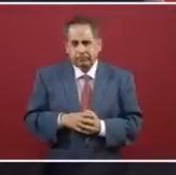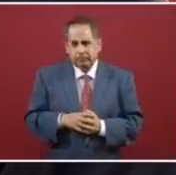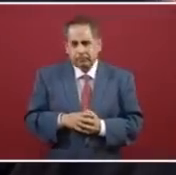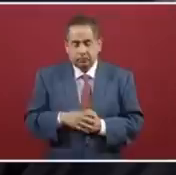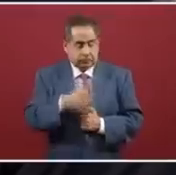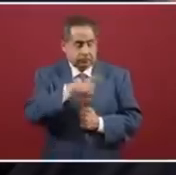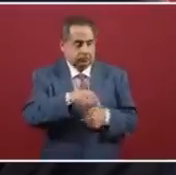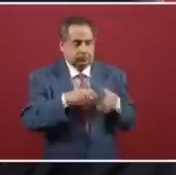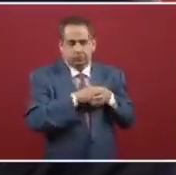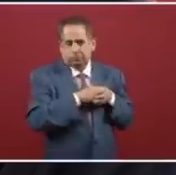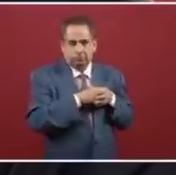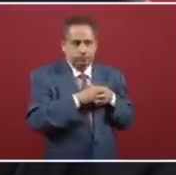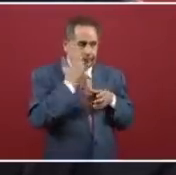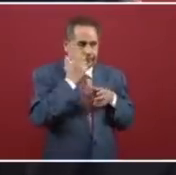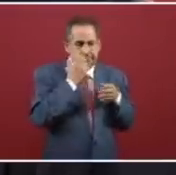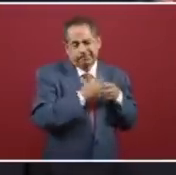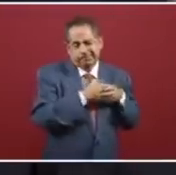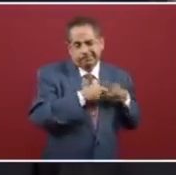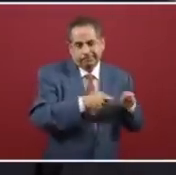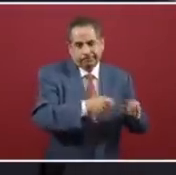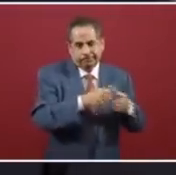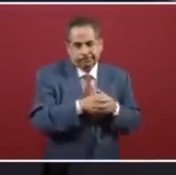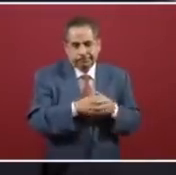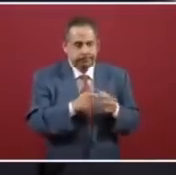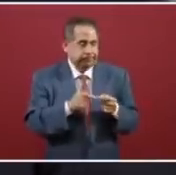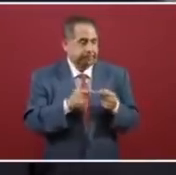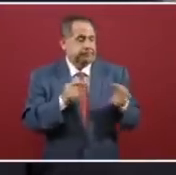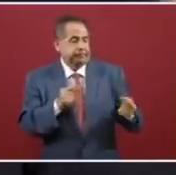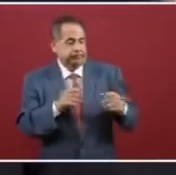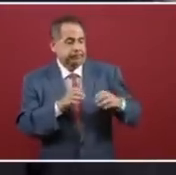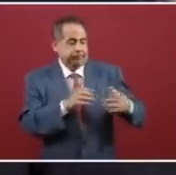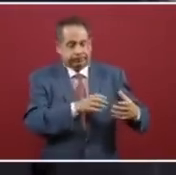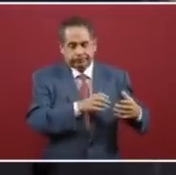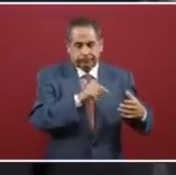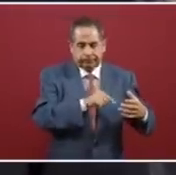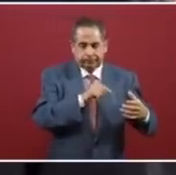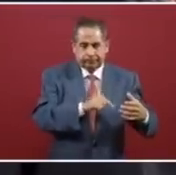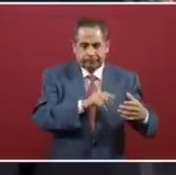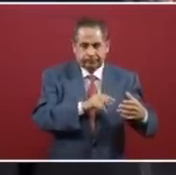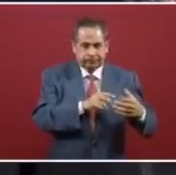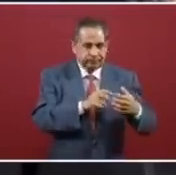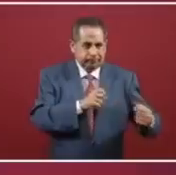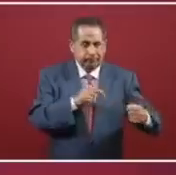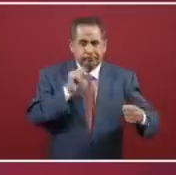los de otra facción conservadora